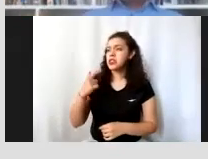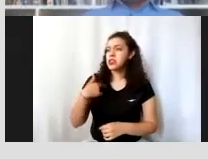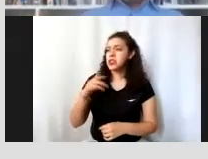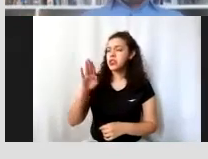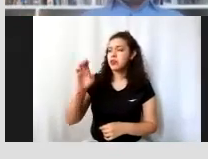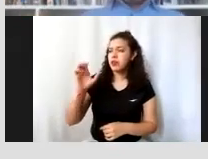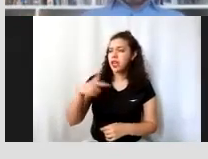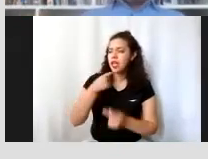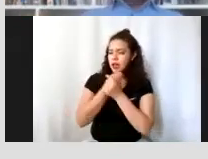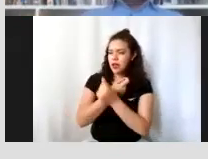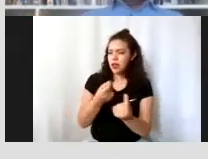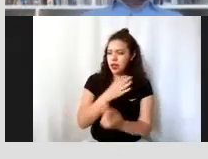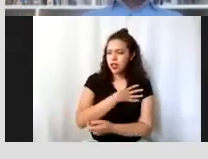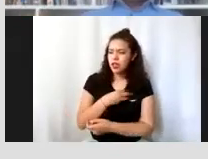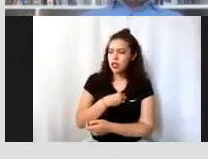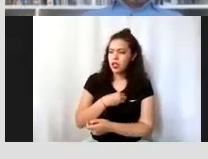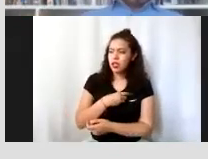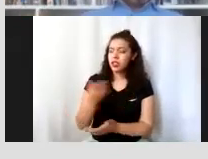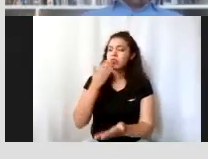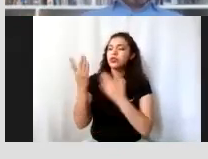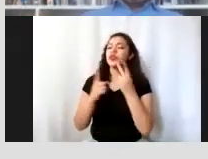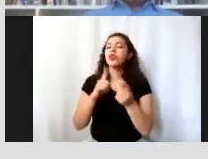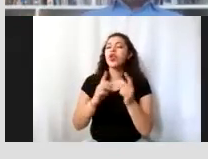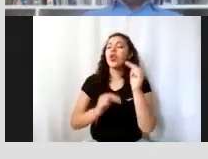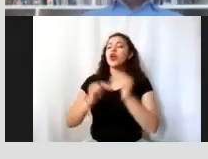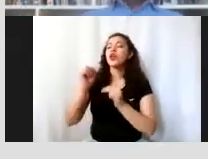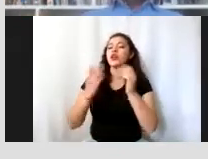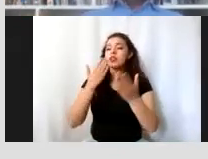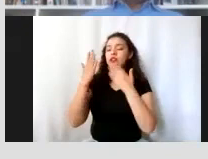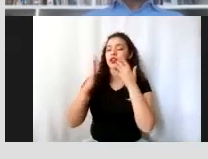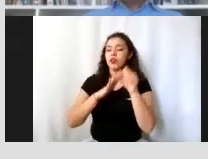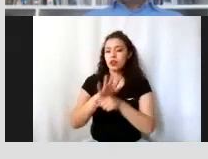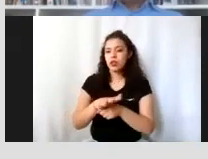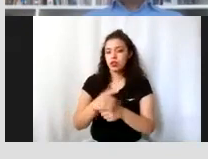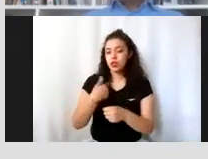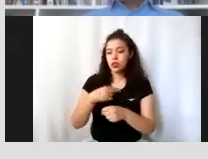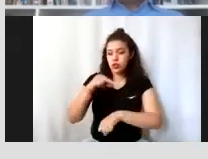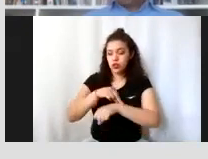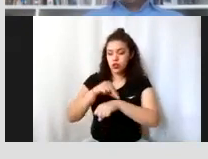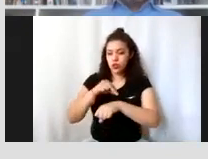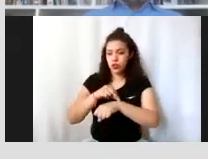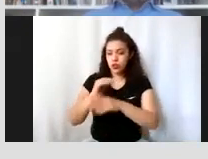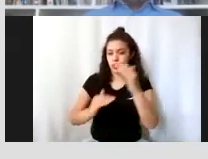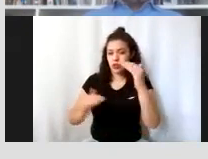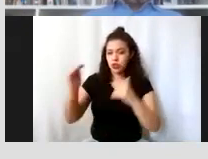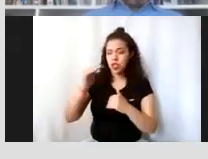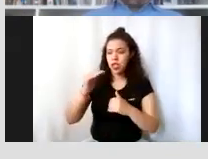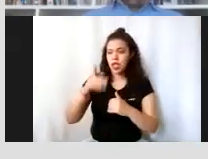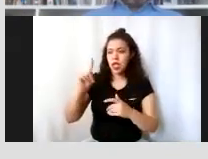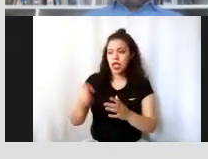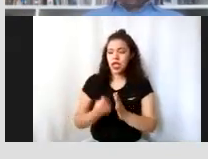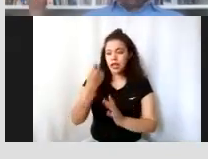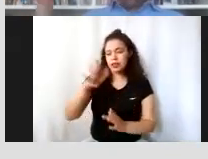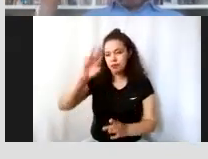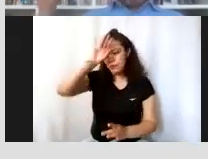mi hijo. ¿Dónde estudió usted, señor? ¿O qué grado escolar tiene? Bueno, yo tengo un doctorado. ¿Dónde estudió? En el TEC de Monterrey. Ahí